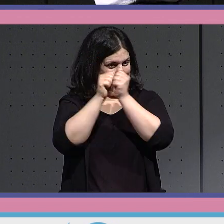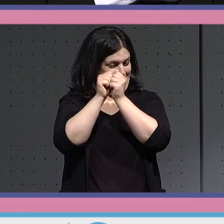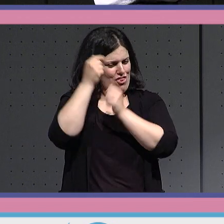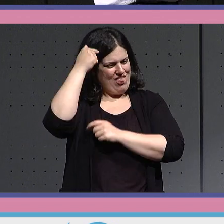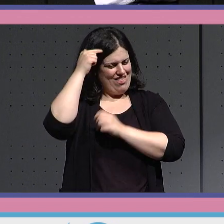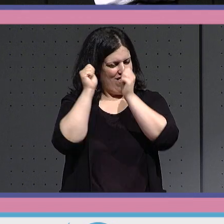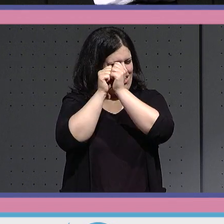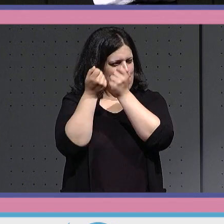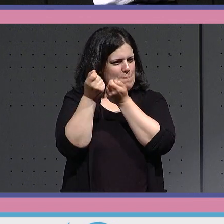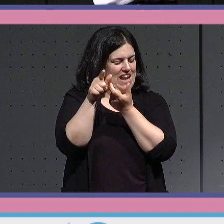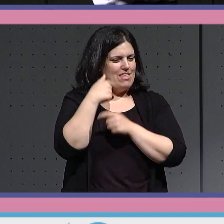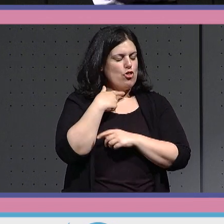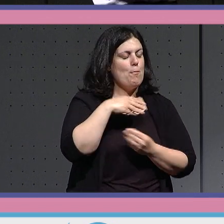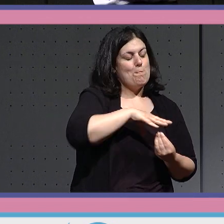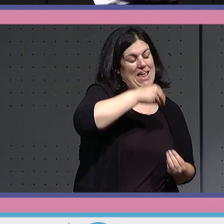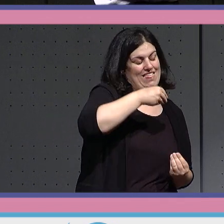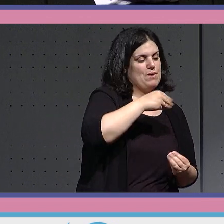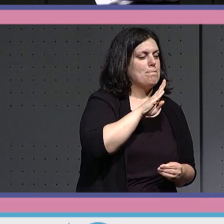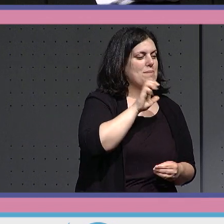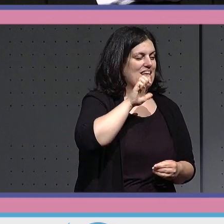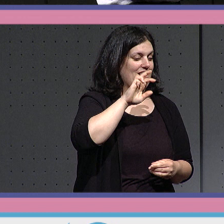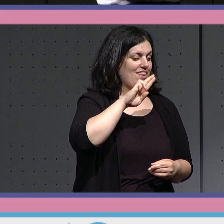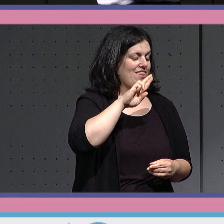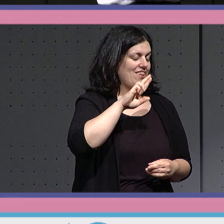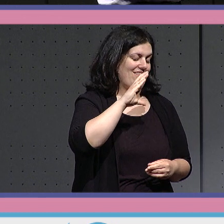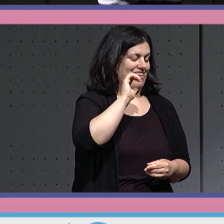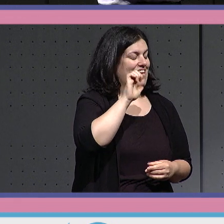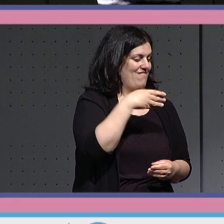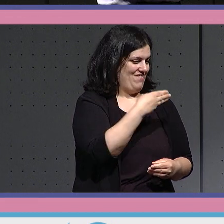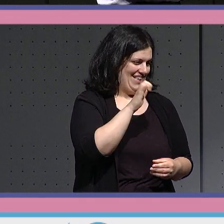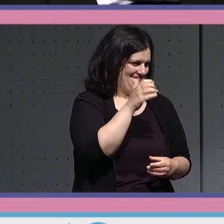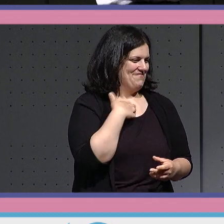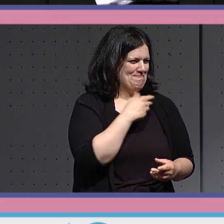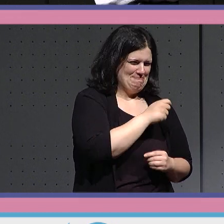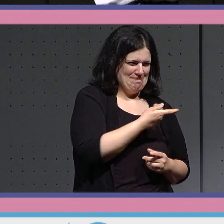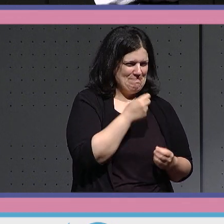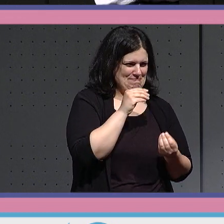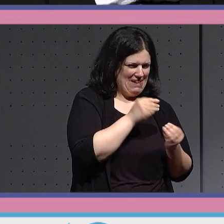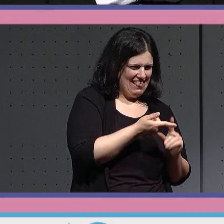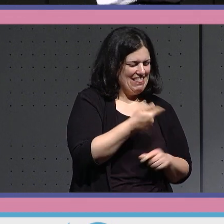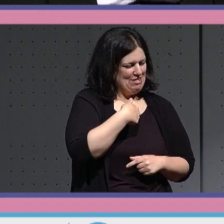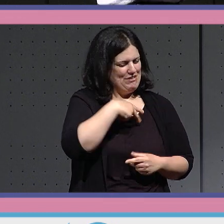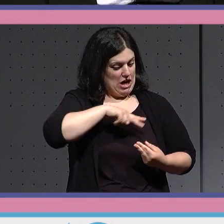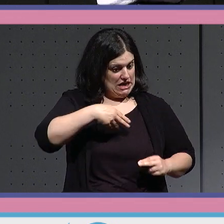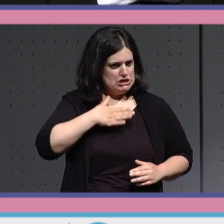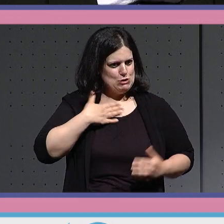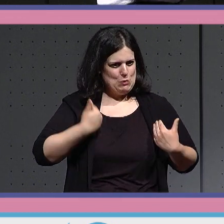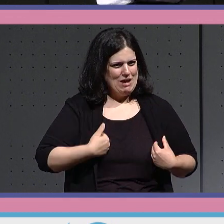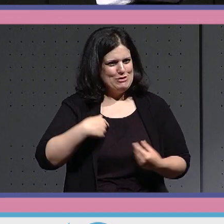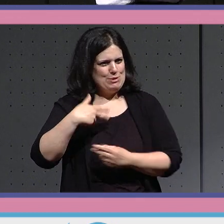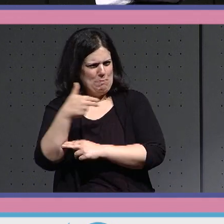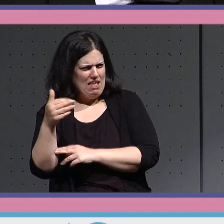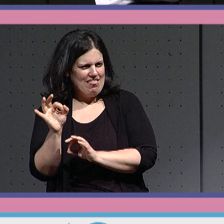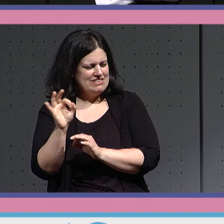mucha similitud con el pez cebra o con cualquier animal. Todos tenemos neuronas, tienen que estar conectadas. Todas esas instrucciones son más o